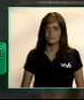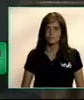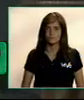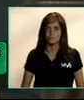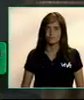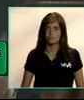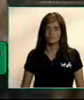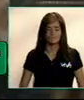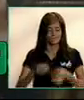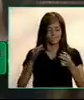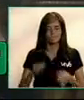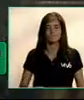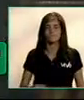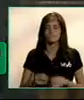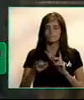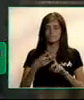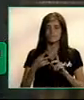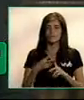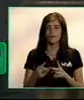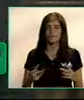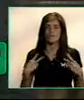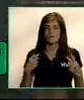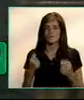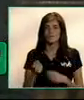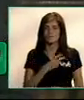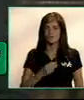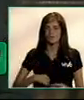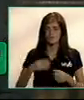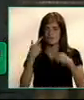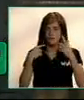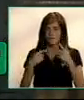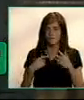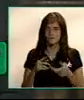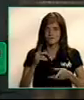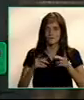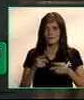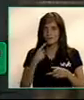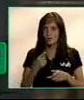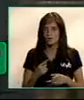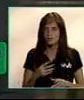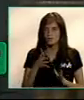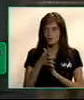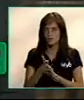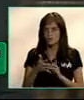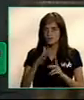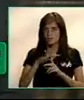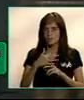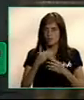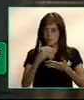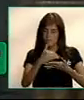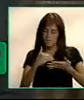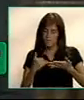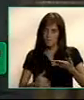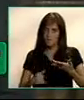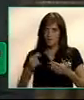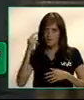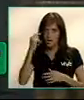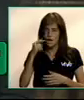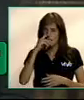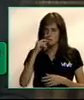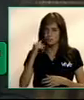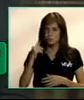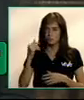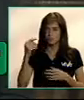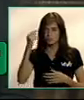Y precisamente la segunda vida del comandante Chávez, de acuerdo a esta cronología